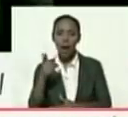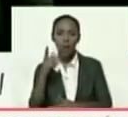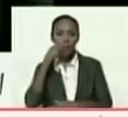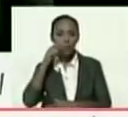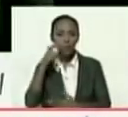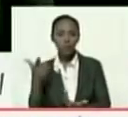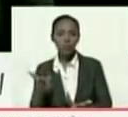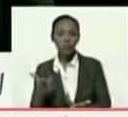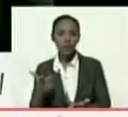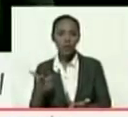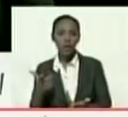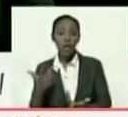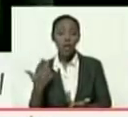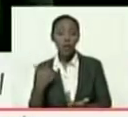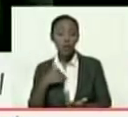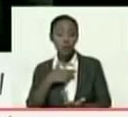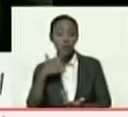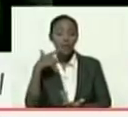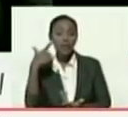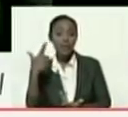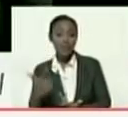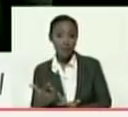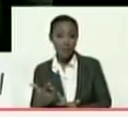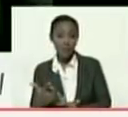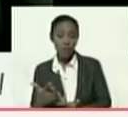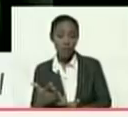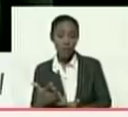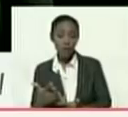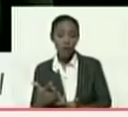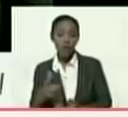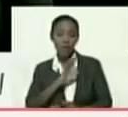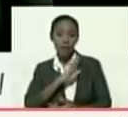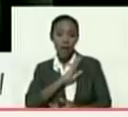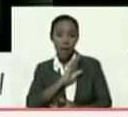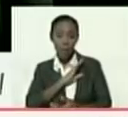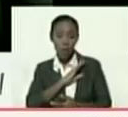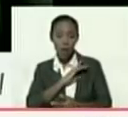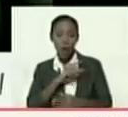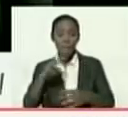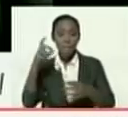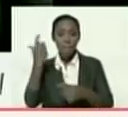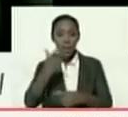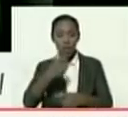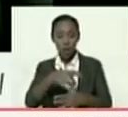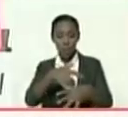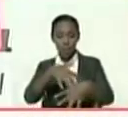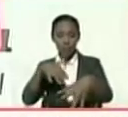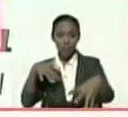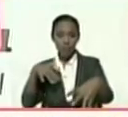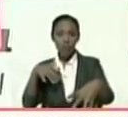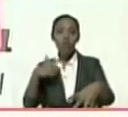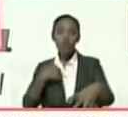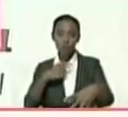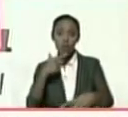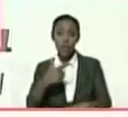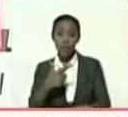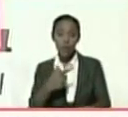Cuando nosotros decimos que tenemos las cuadrillas de defensores y defensoras de la paz, las tenemos.